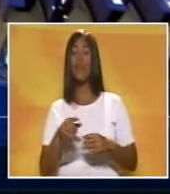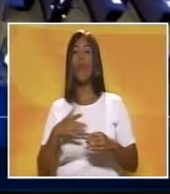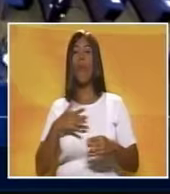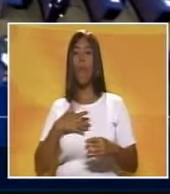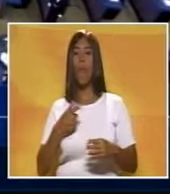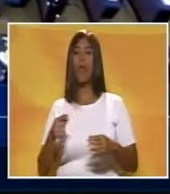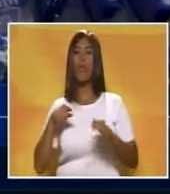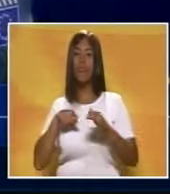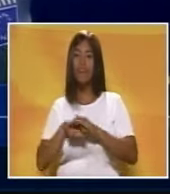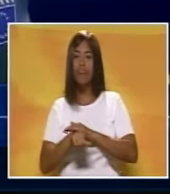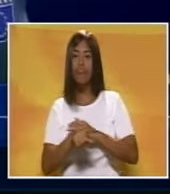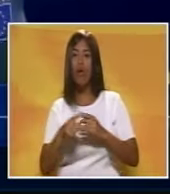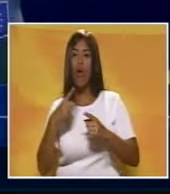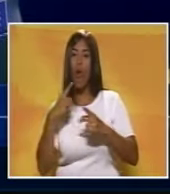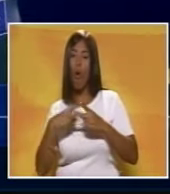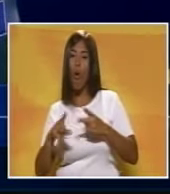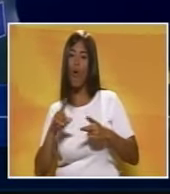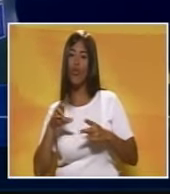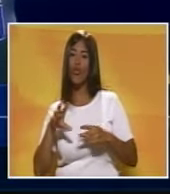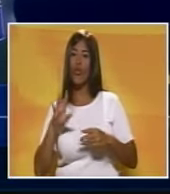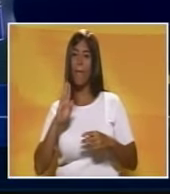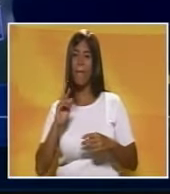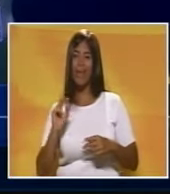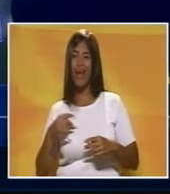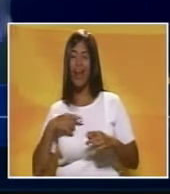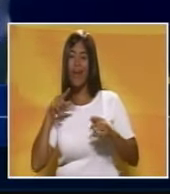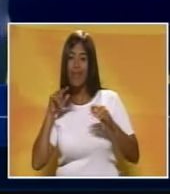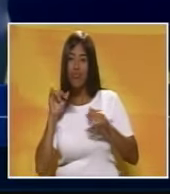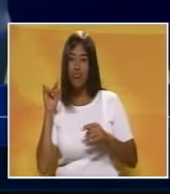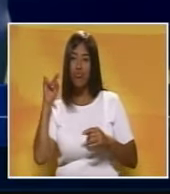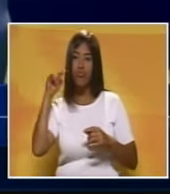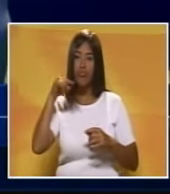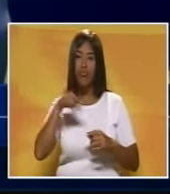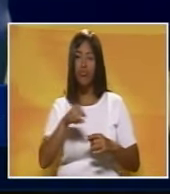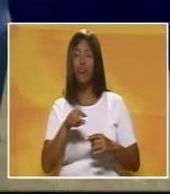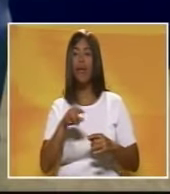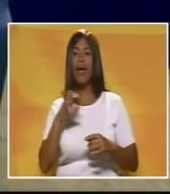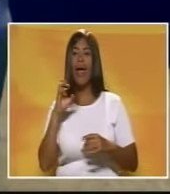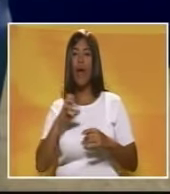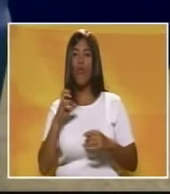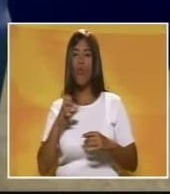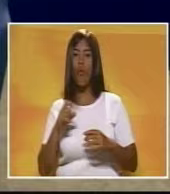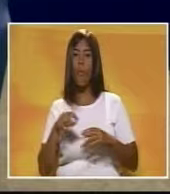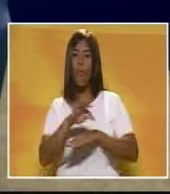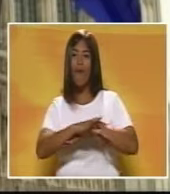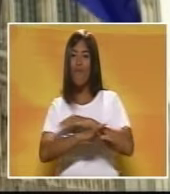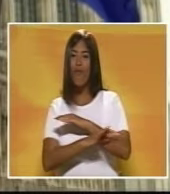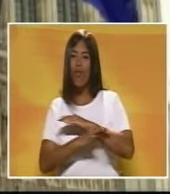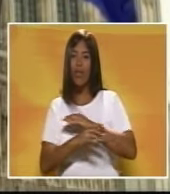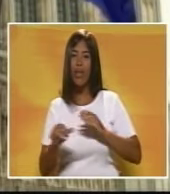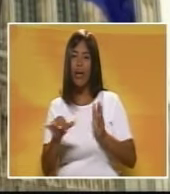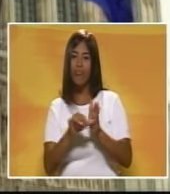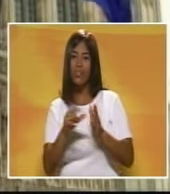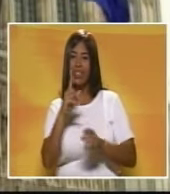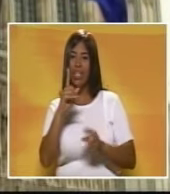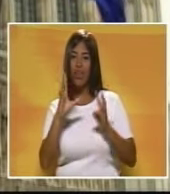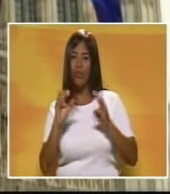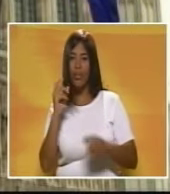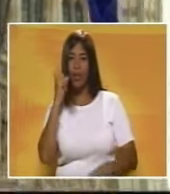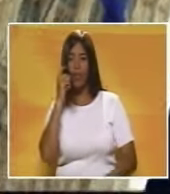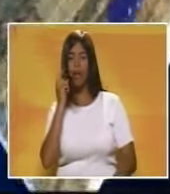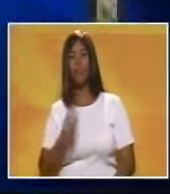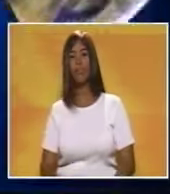visado a los británicos que viajen al espacio europeo sobre las fronteras para estancias cortas de 90 a 180 días.